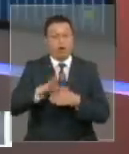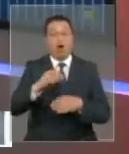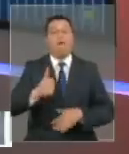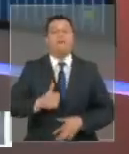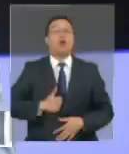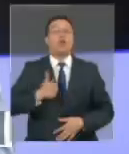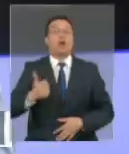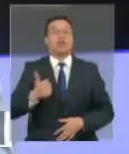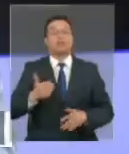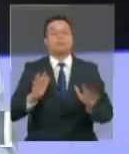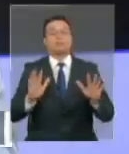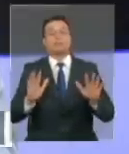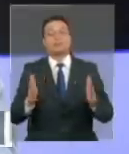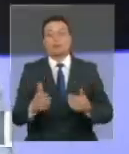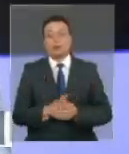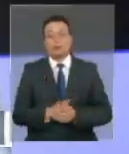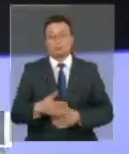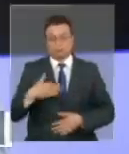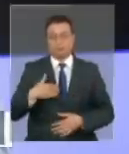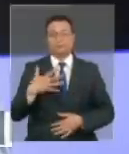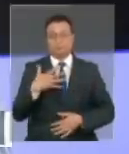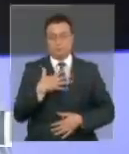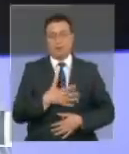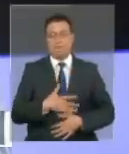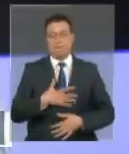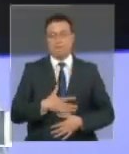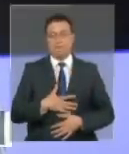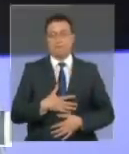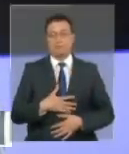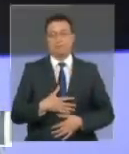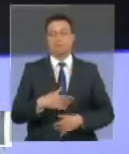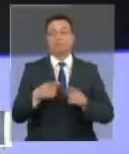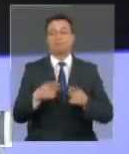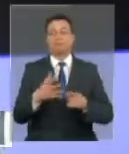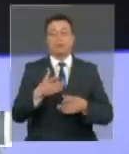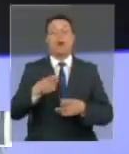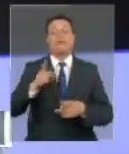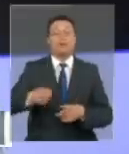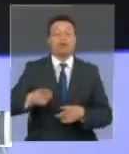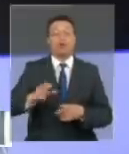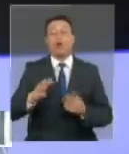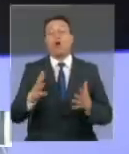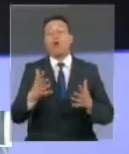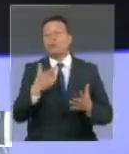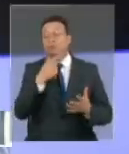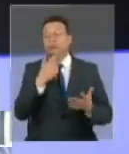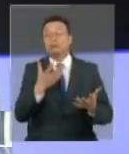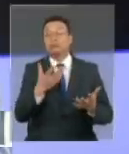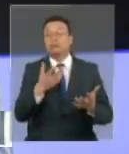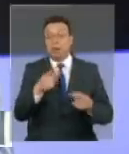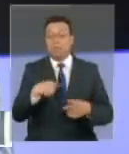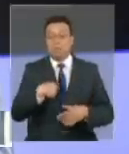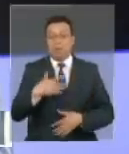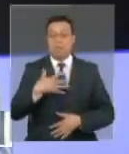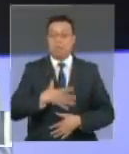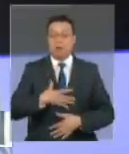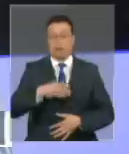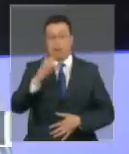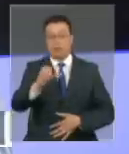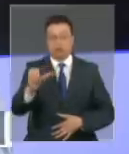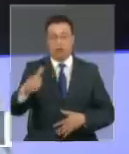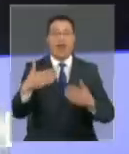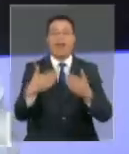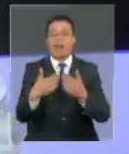voluntario? La verdad es que a mí me gusta el... Perdón, que se mantenga el voluntario o voto obligatorio, eso. A mí me gusta que las personas